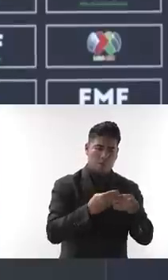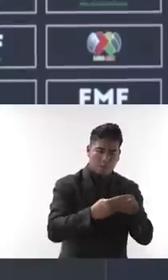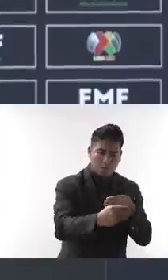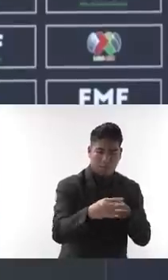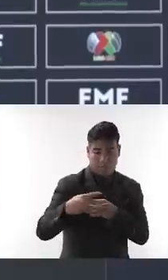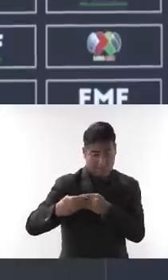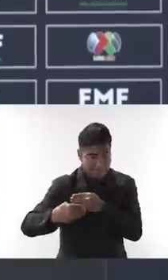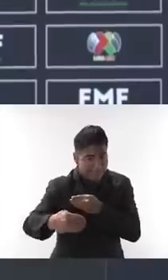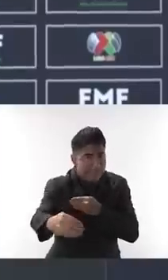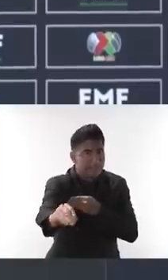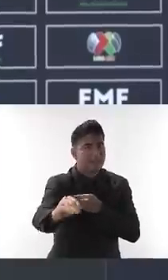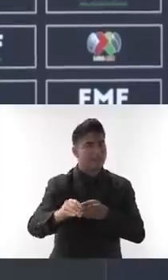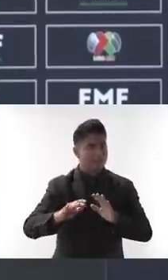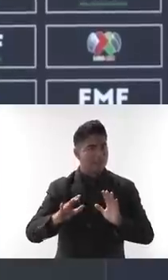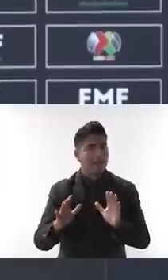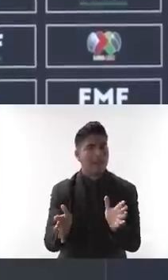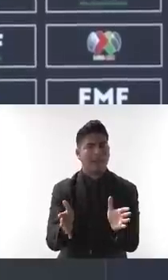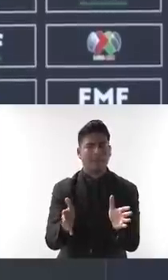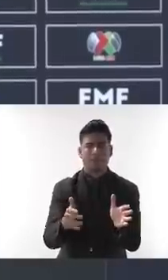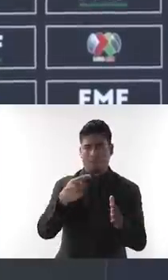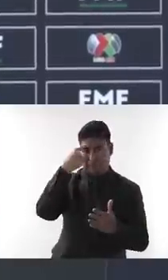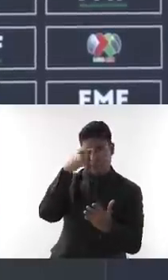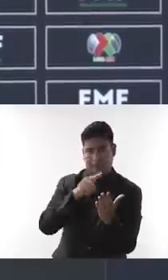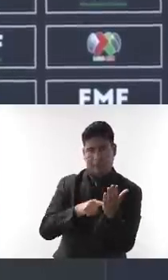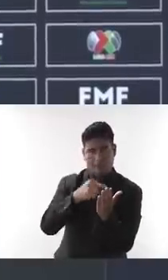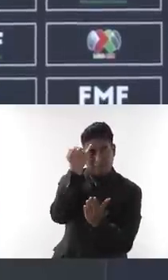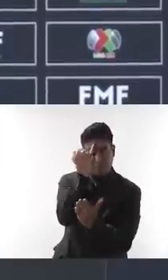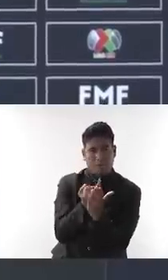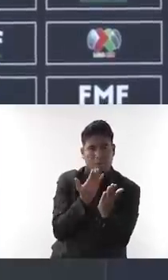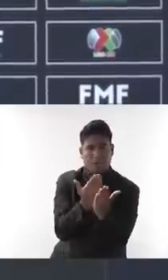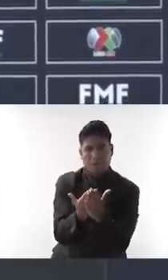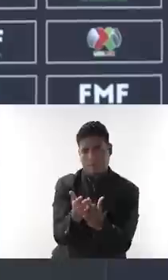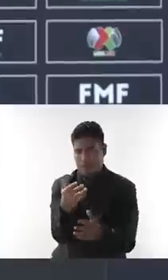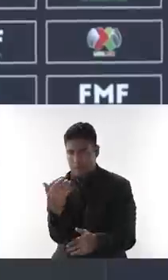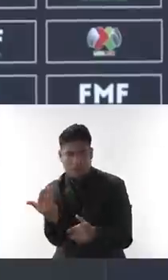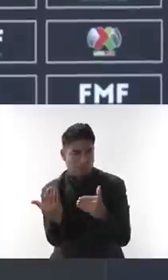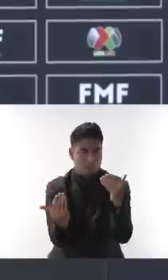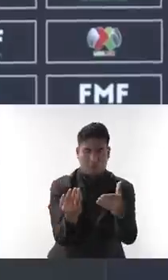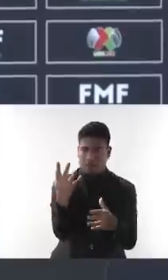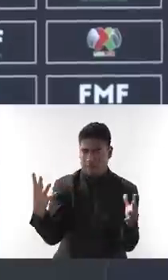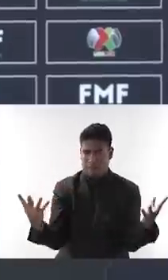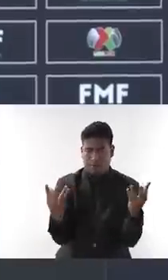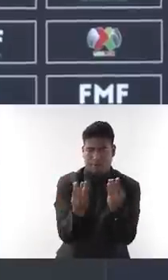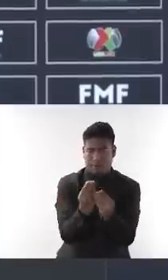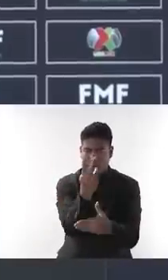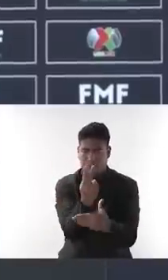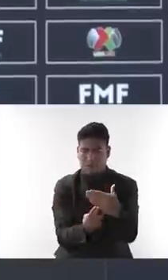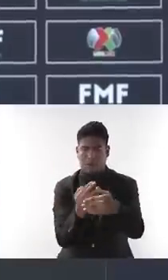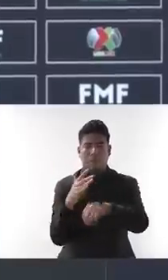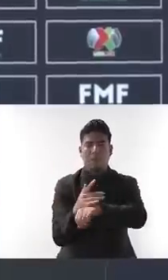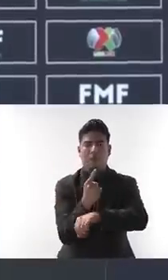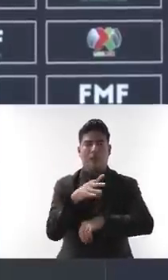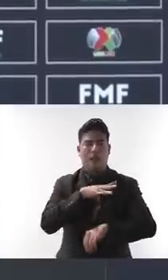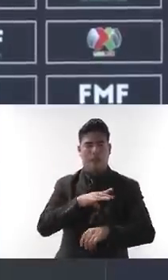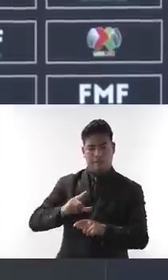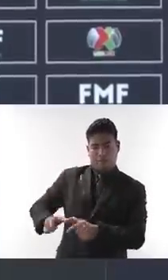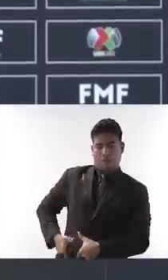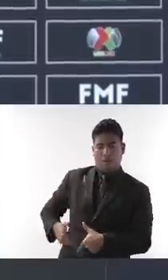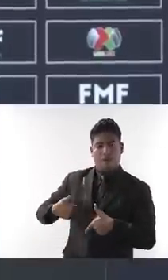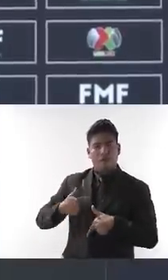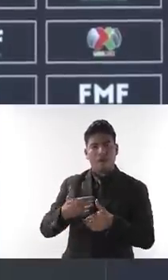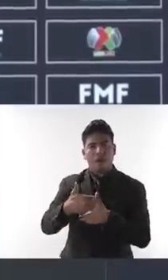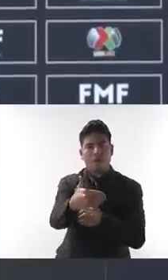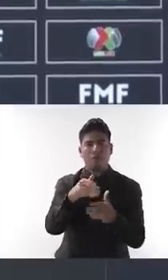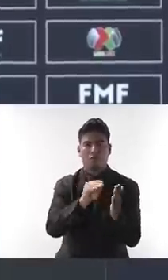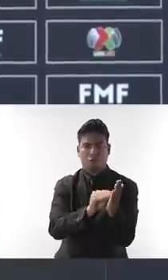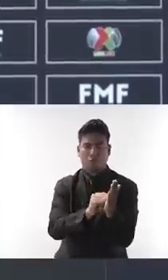propuesta suma las virtudes de ambos. Vas a seguir teniendo a dos campeones de liguillas, pero vas